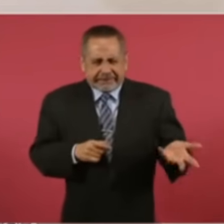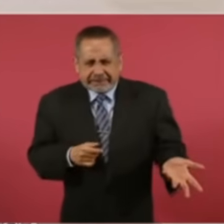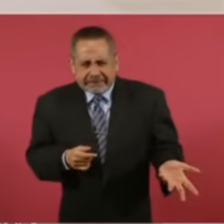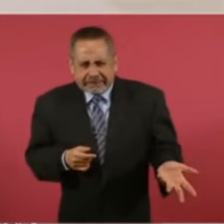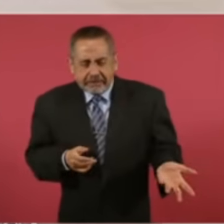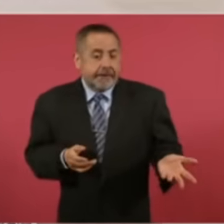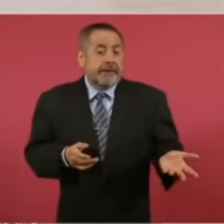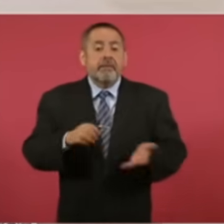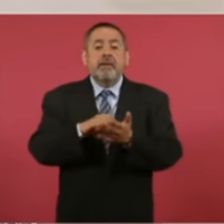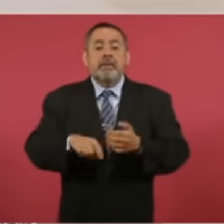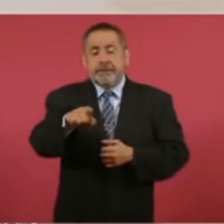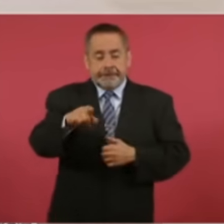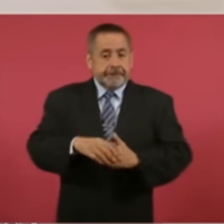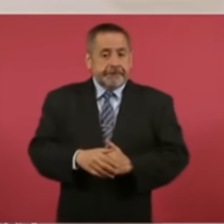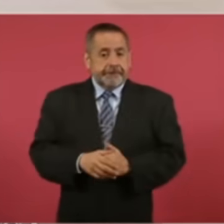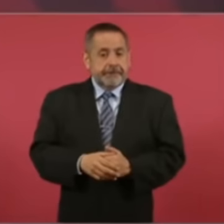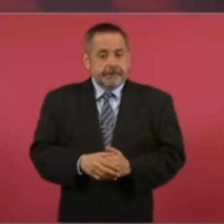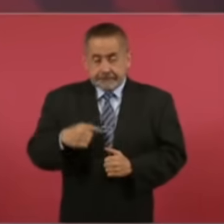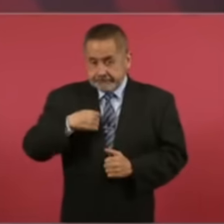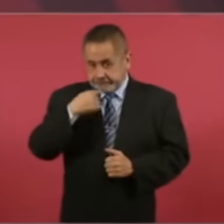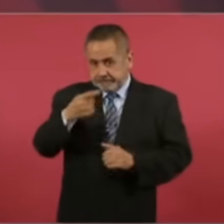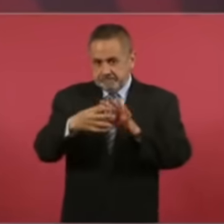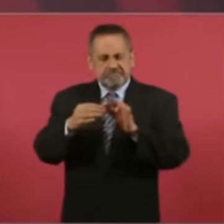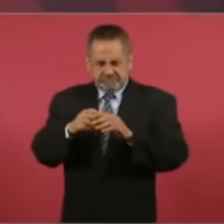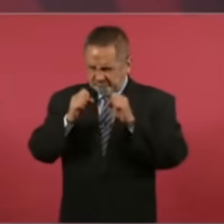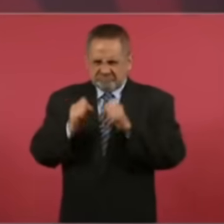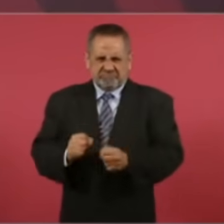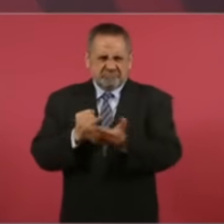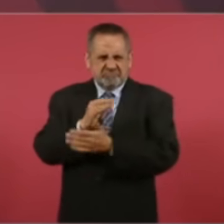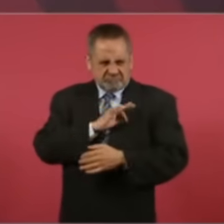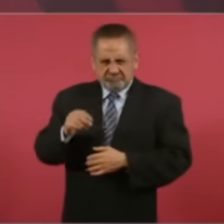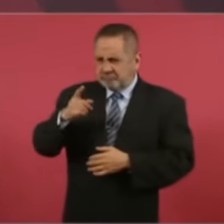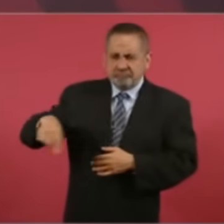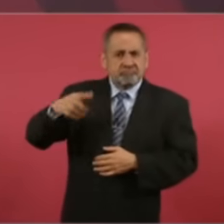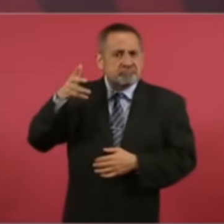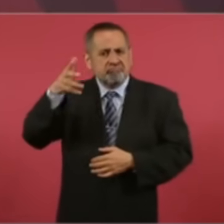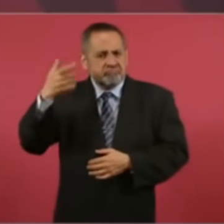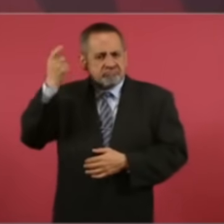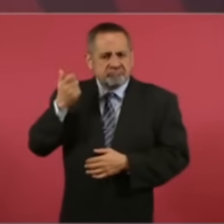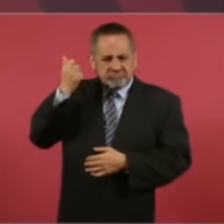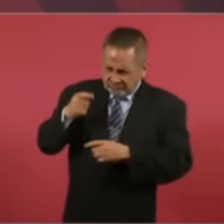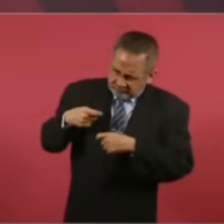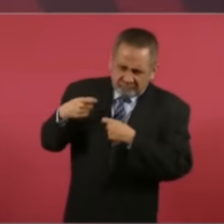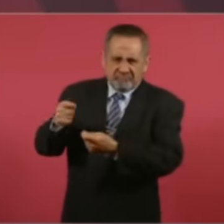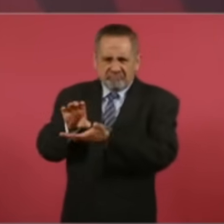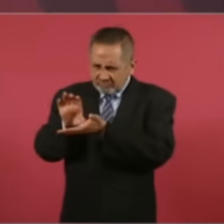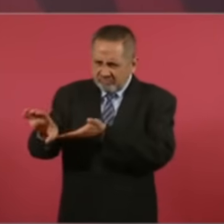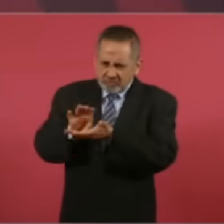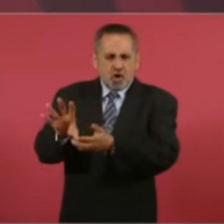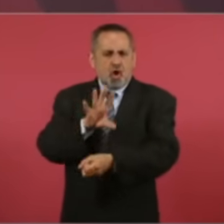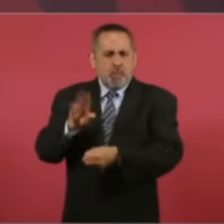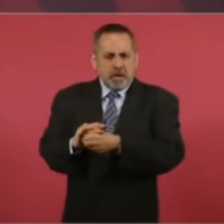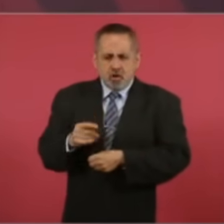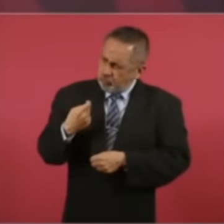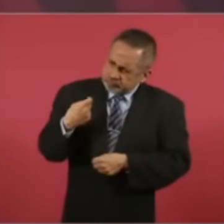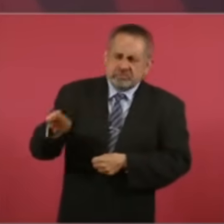ahora que estamos hablando de que vamos nosotros a garantizar que los que se jubilen reciban su salario.